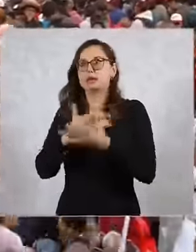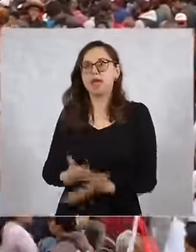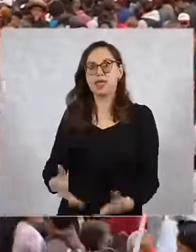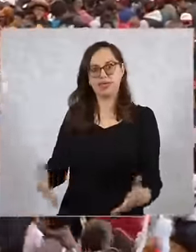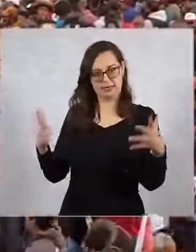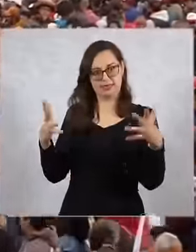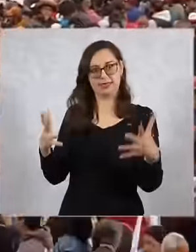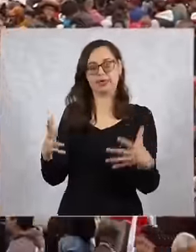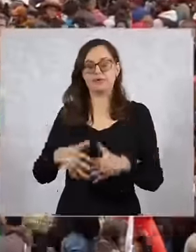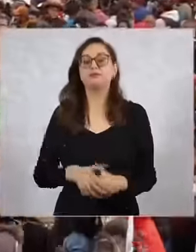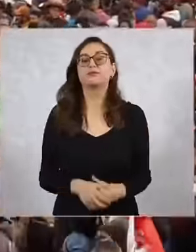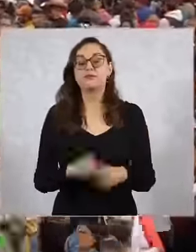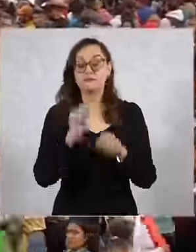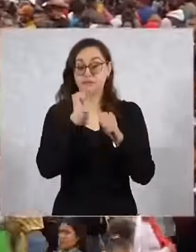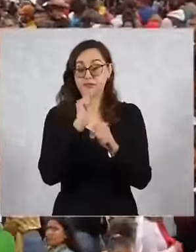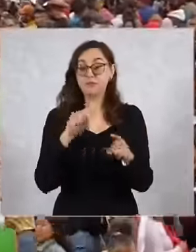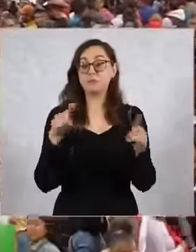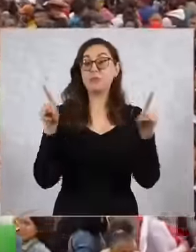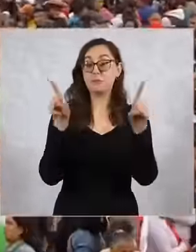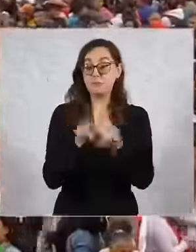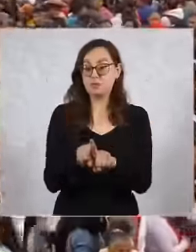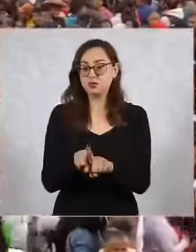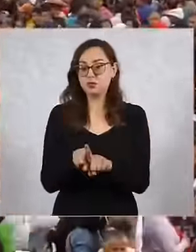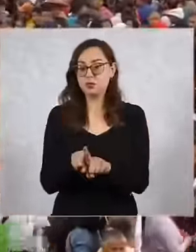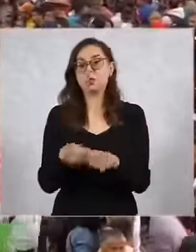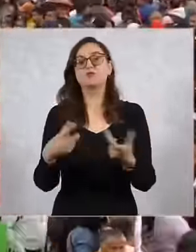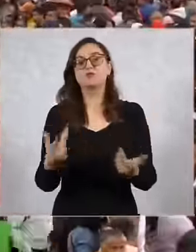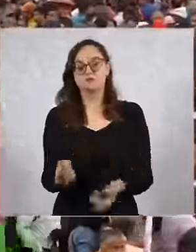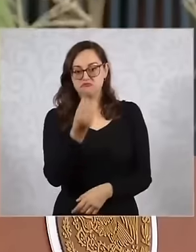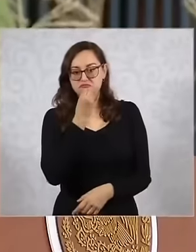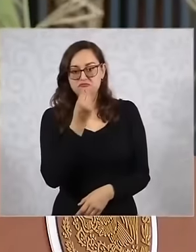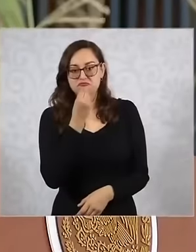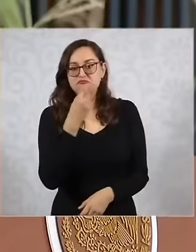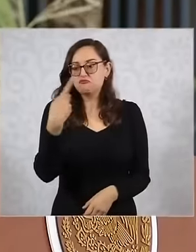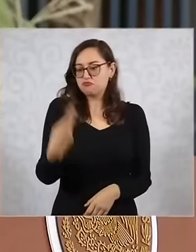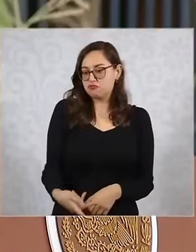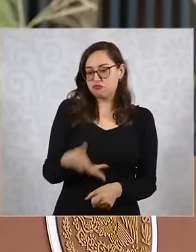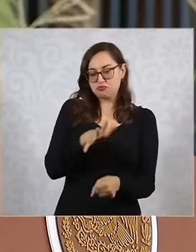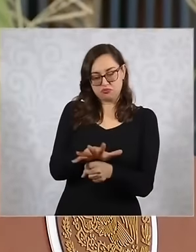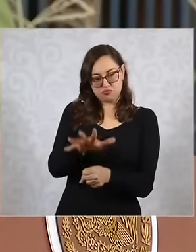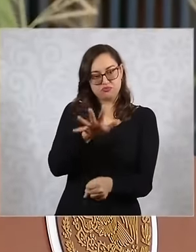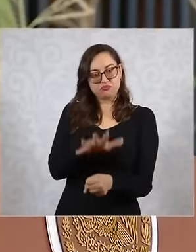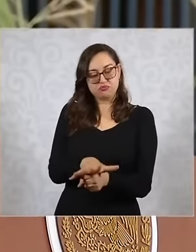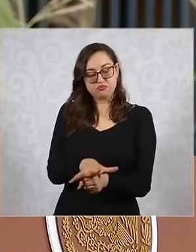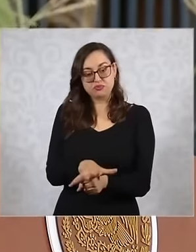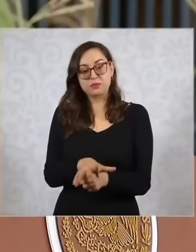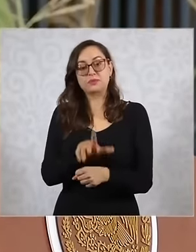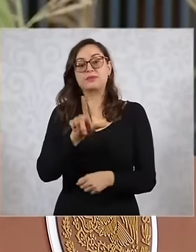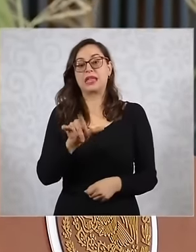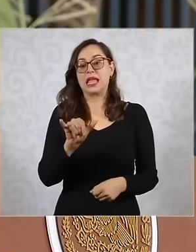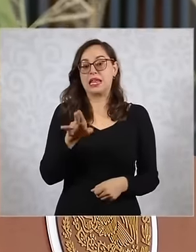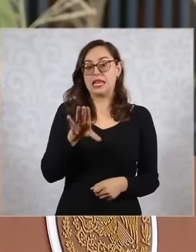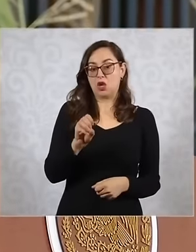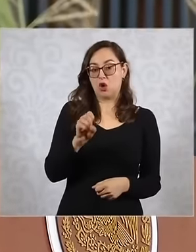Asimismo, les dije, soberanía alimentaria, para apoyar a Liconsa, que promueve